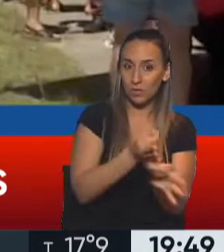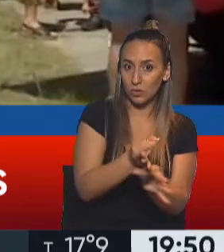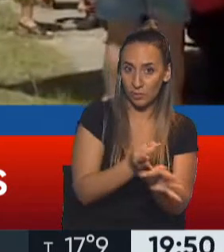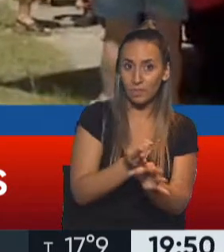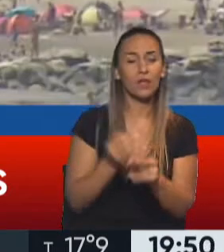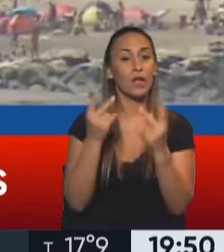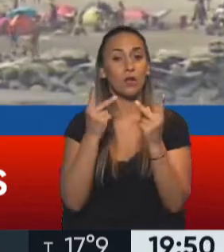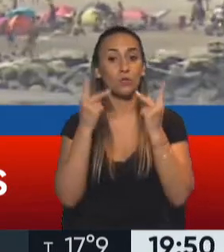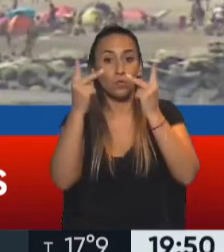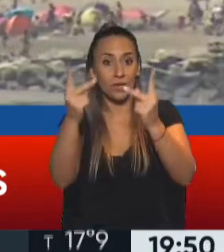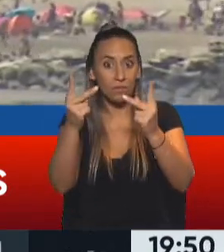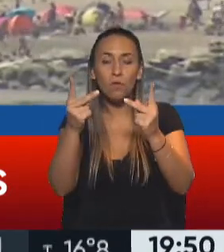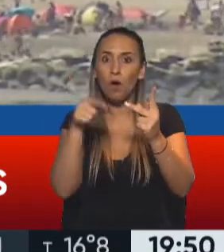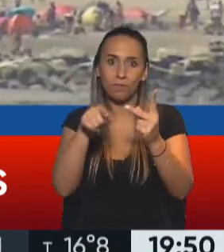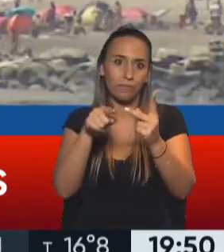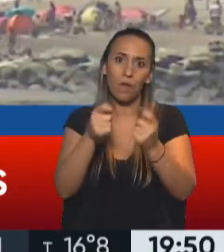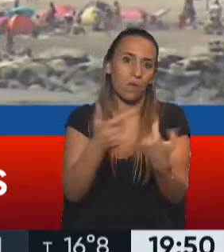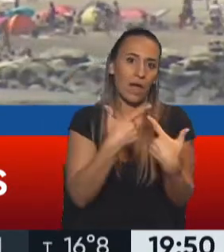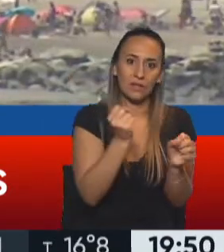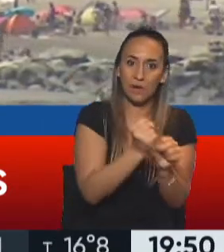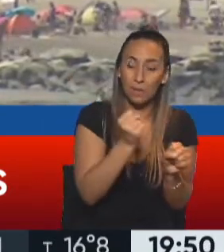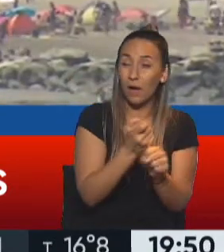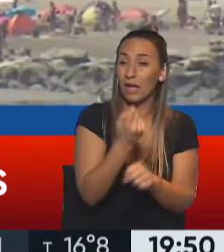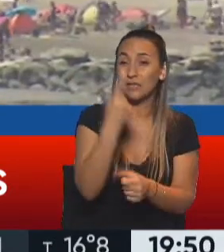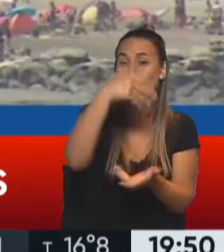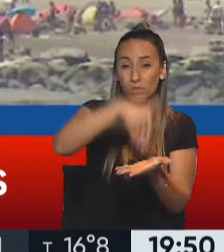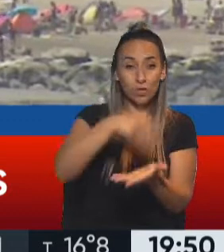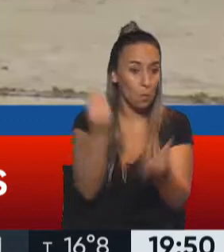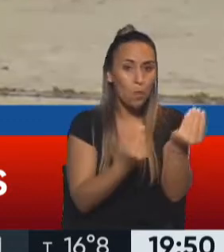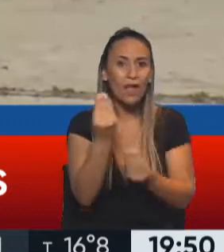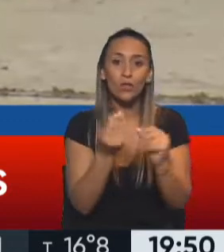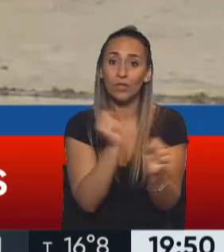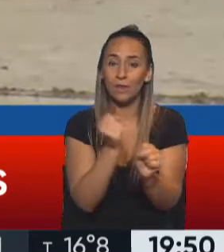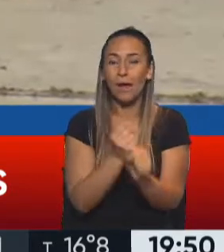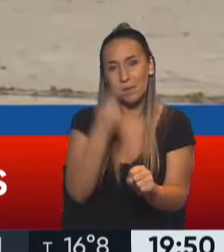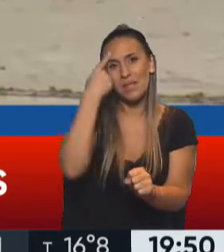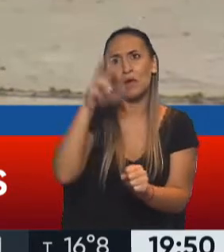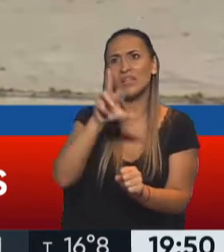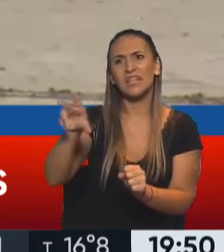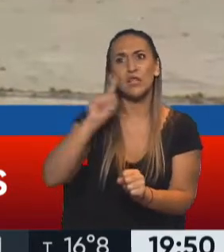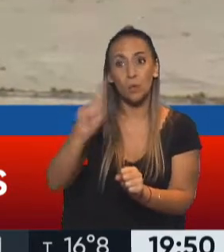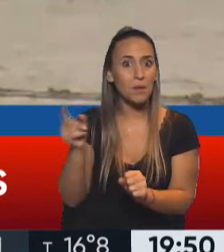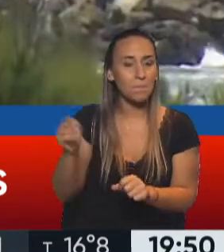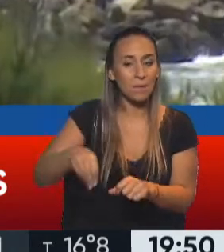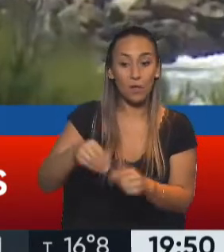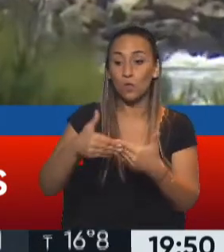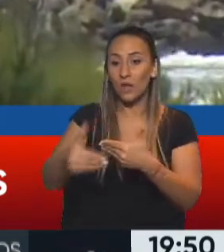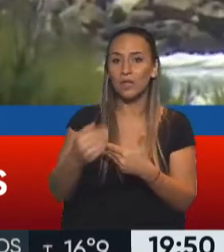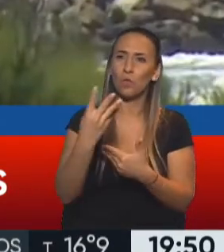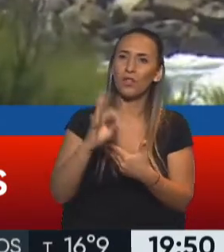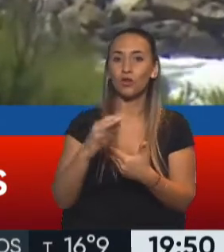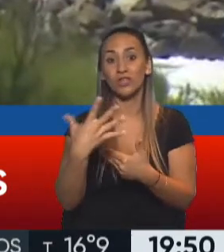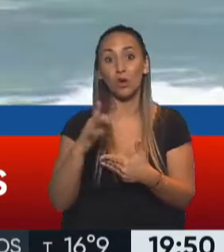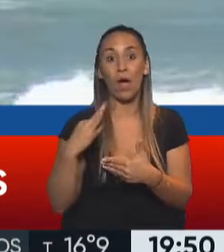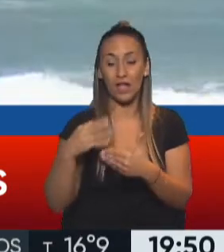gran generador de puestos de trabajo, un gran generador de empleo. Genera más de 1 millón en todo el país y nosotros creemos que puede generar 300.000 en los próximos 4 o 5 años. Entonces